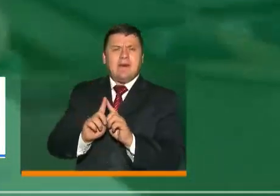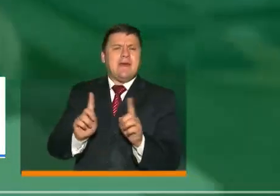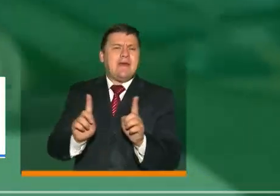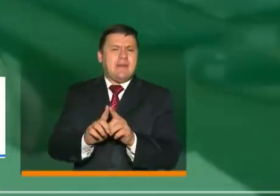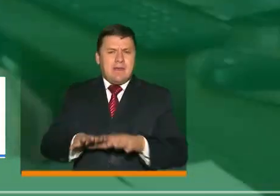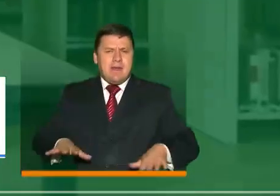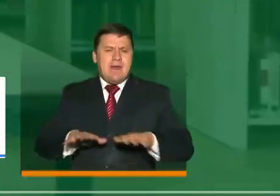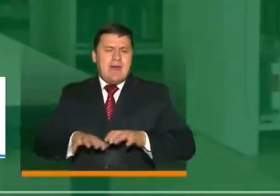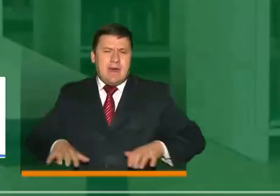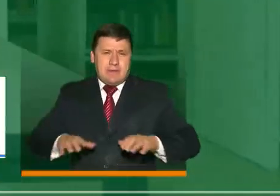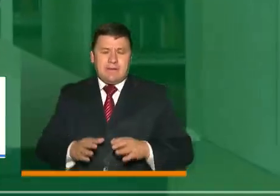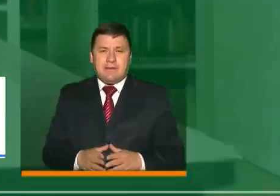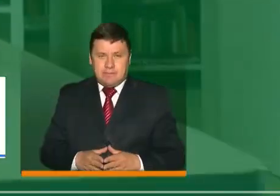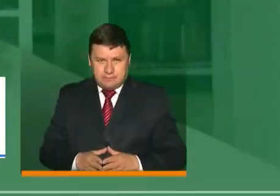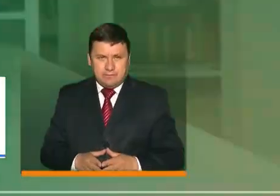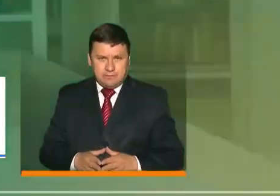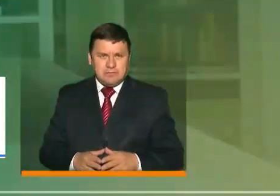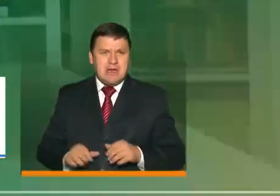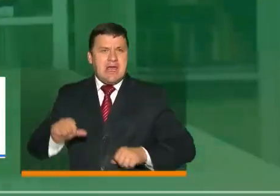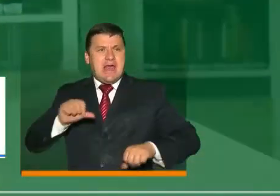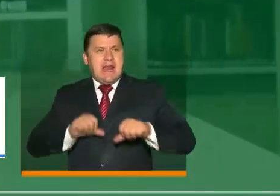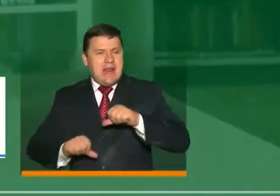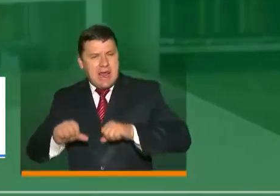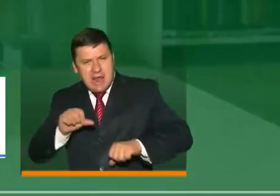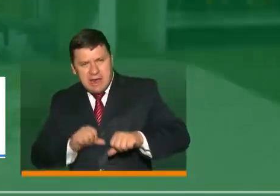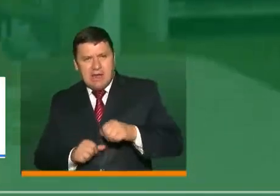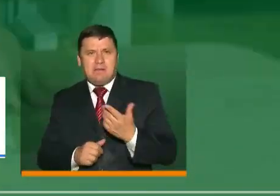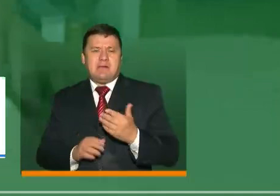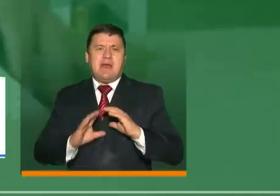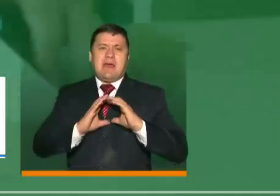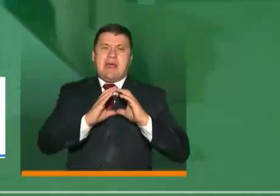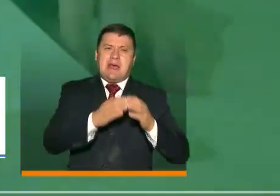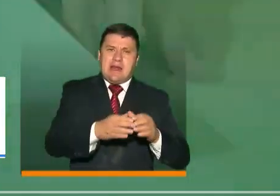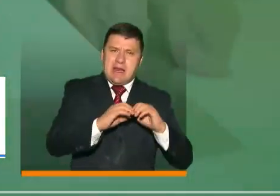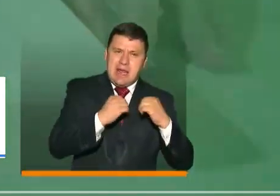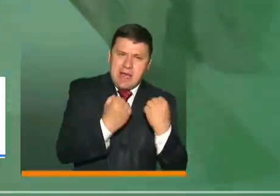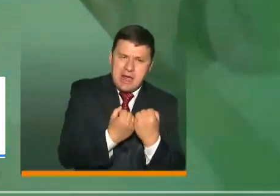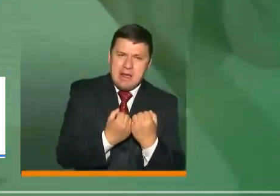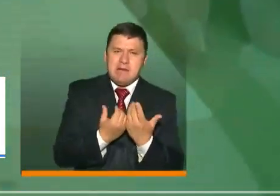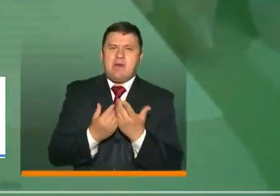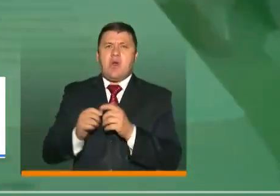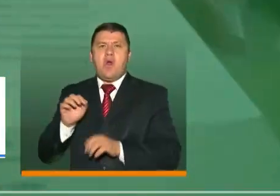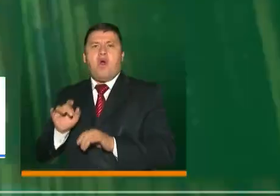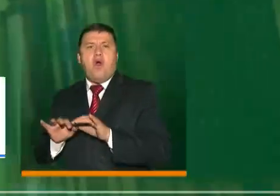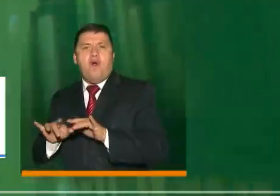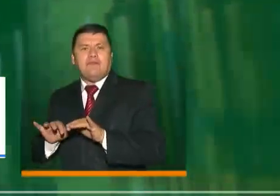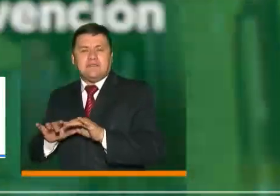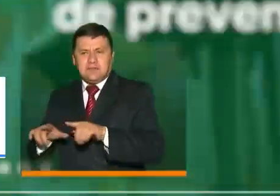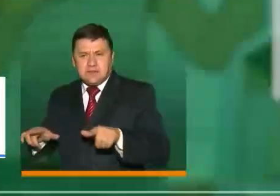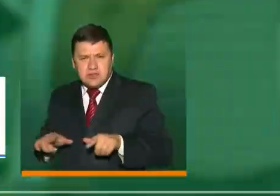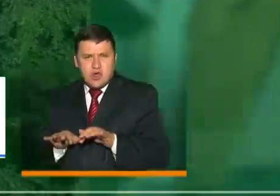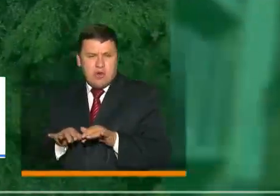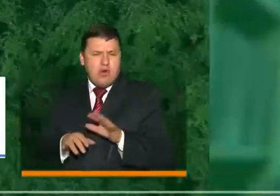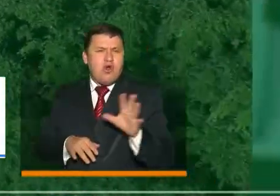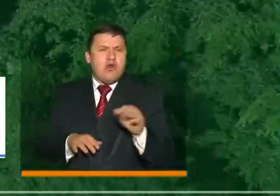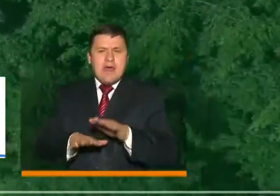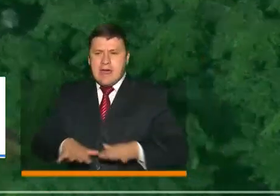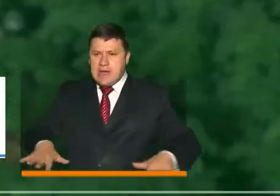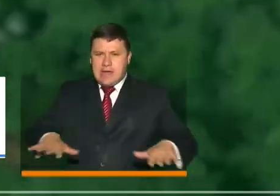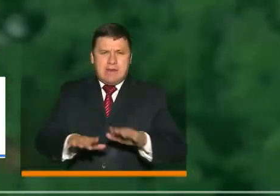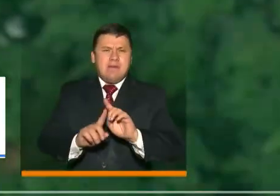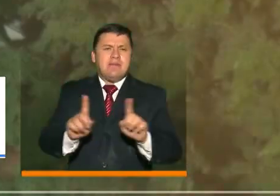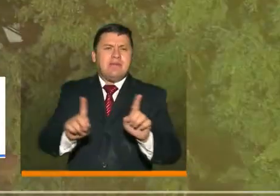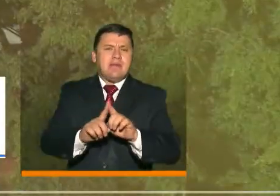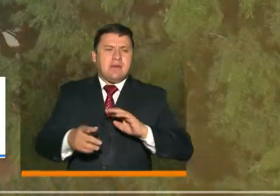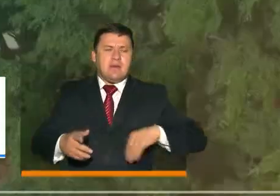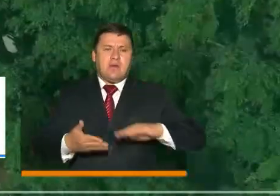diferentes actividades en los laboratorios, en las aulas, en las oficinas, en todos los espacios que las